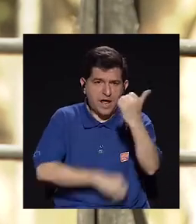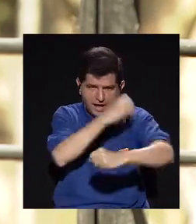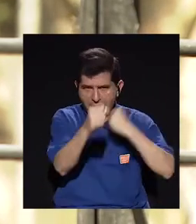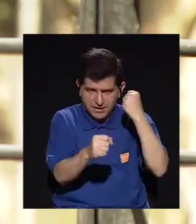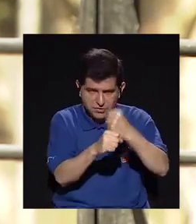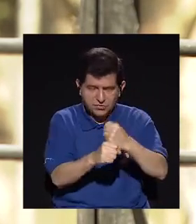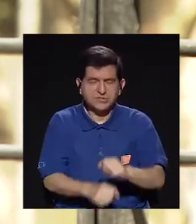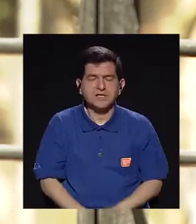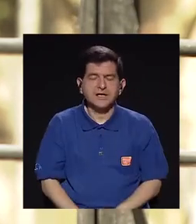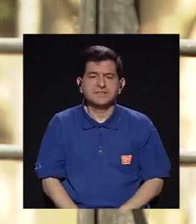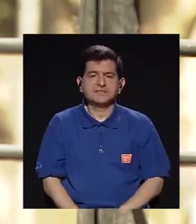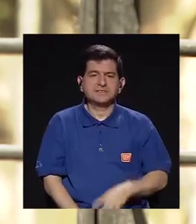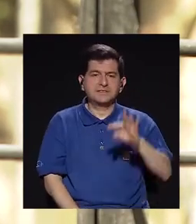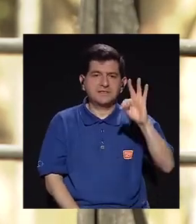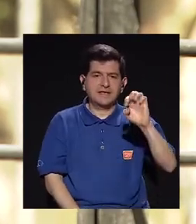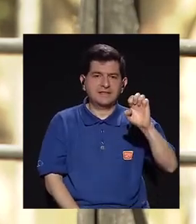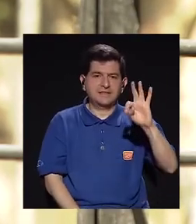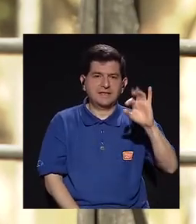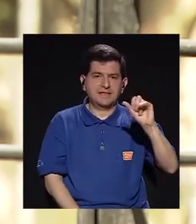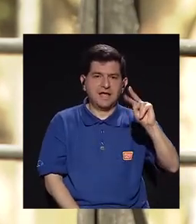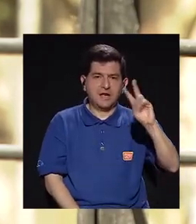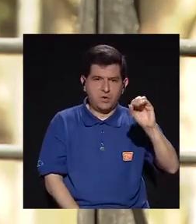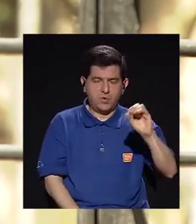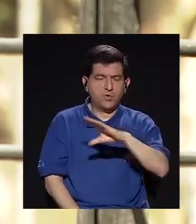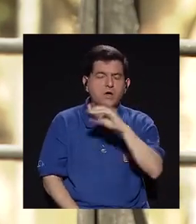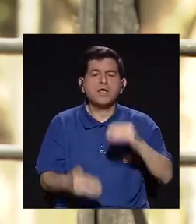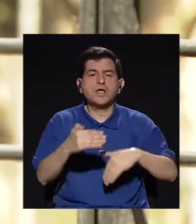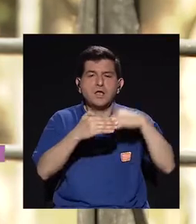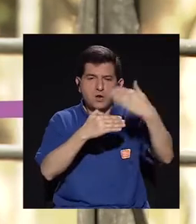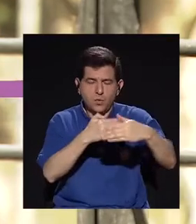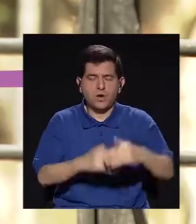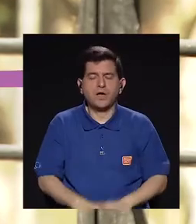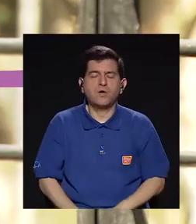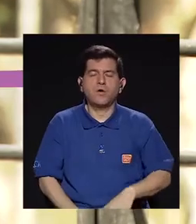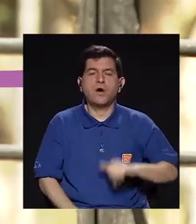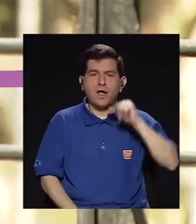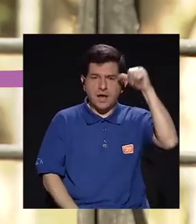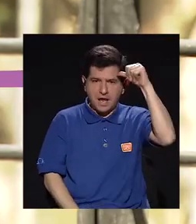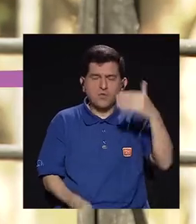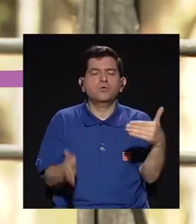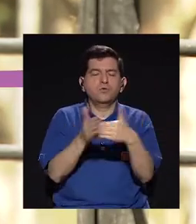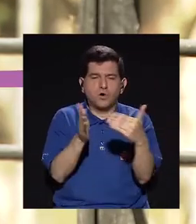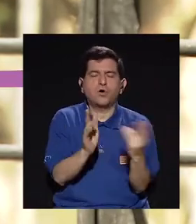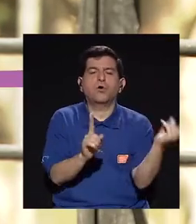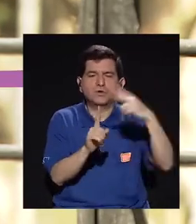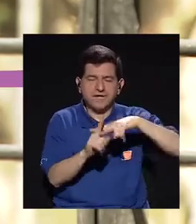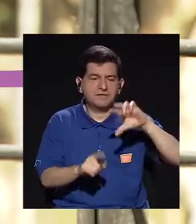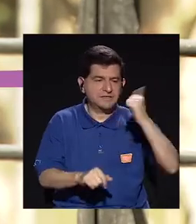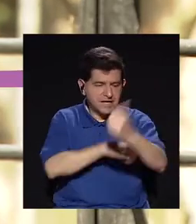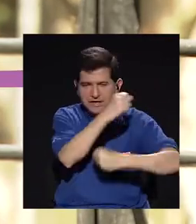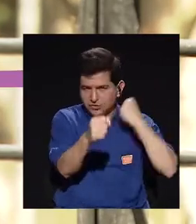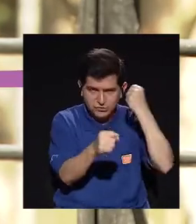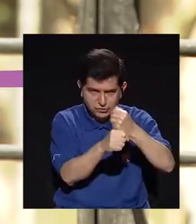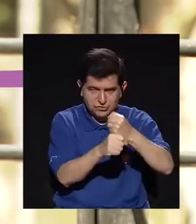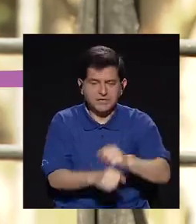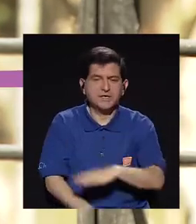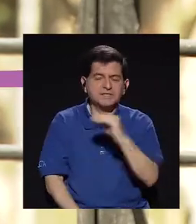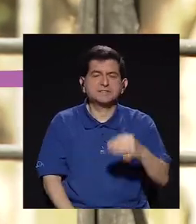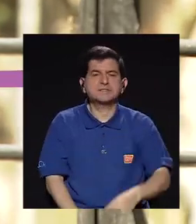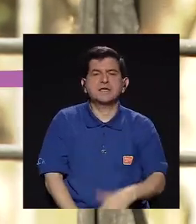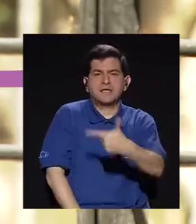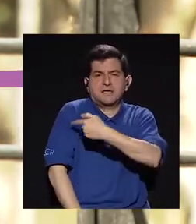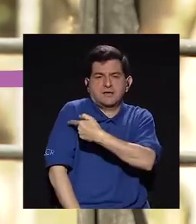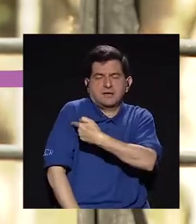años, que es la vacuna del tétanos, el refuerzo del tétanos, y posteriormente en la edad adulta también se aplica esta vacuna cada 10 años, y